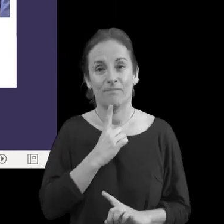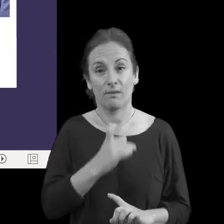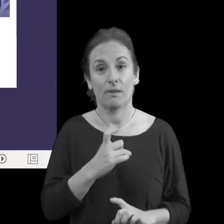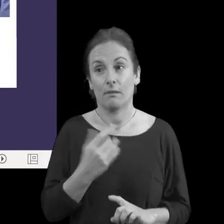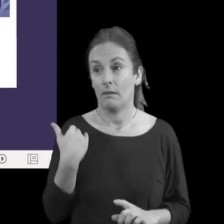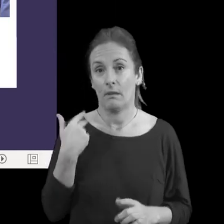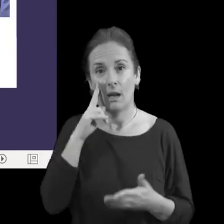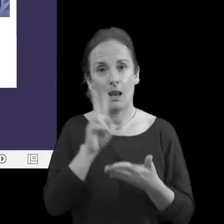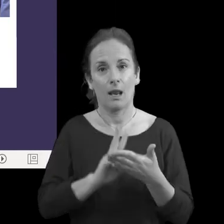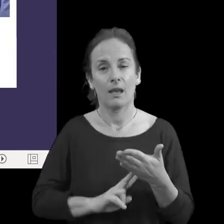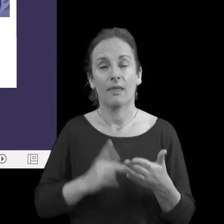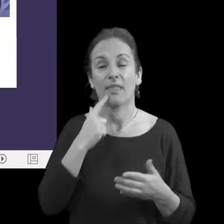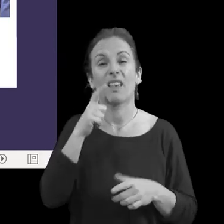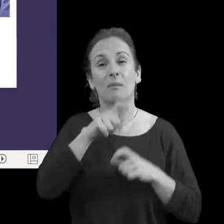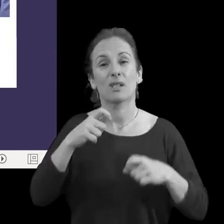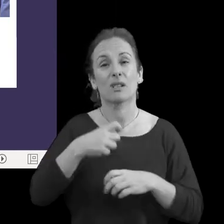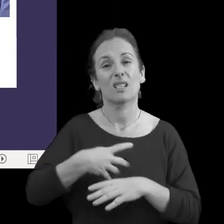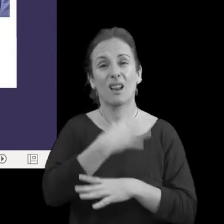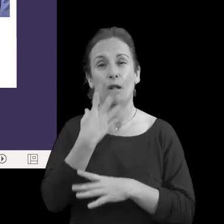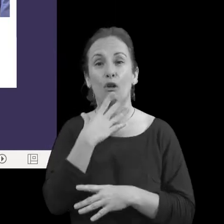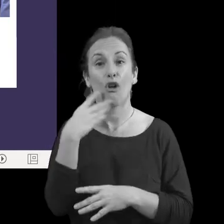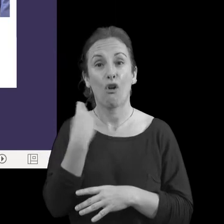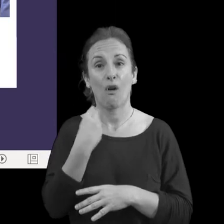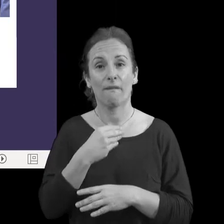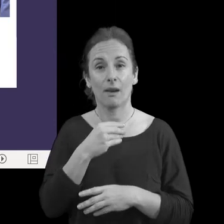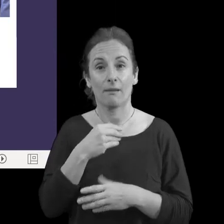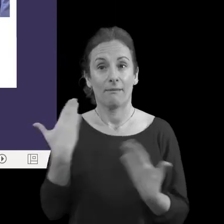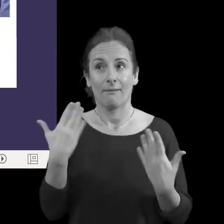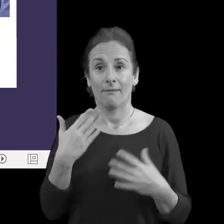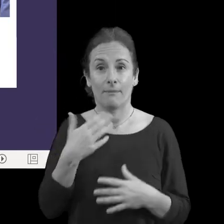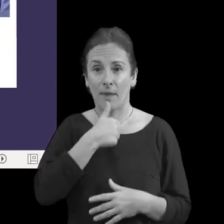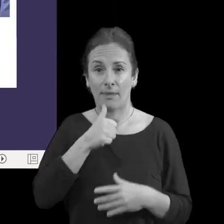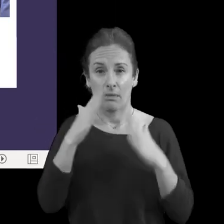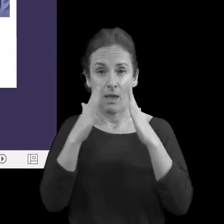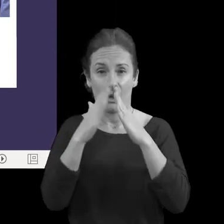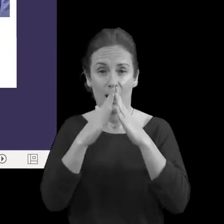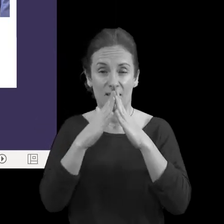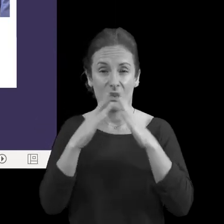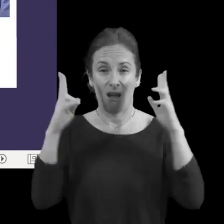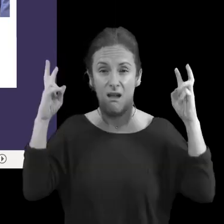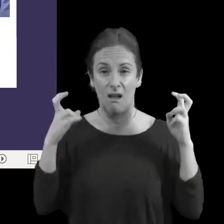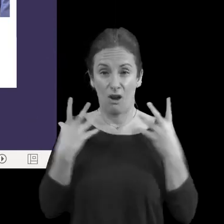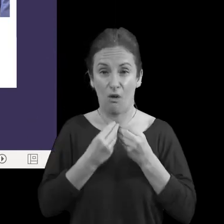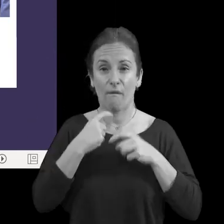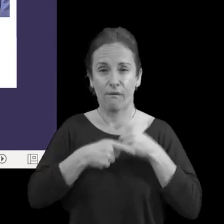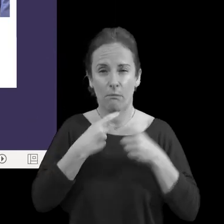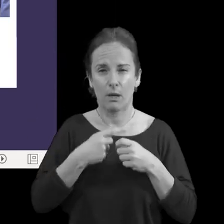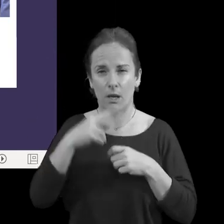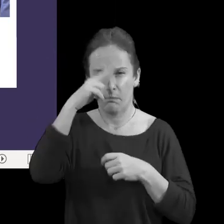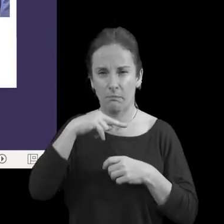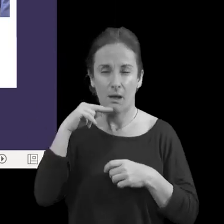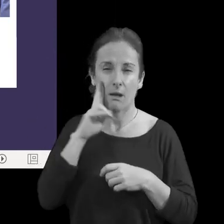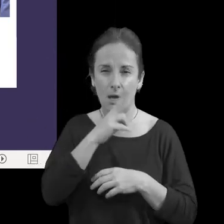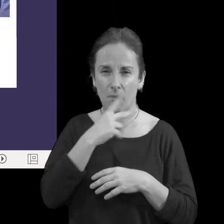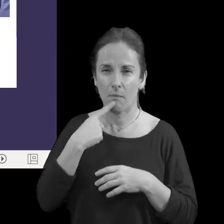la gente LGTB así joven que está ahora mismo en casa de sus familias y que decía, pues que mis padres me miran en WhatsApp, es que